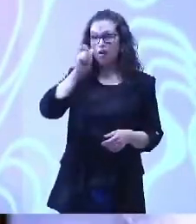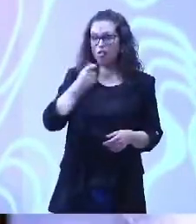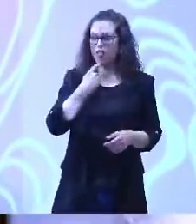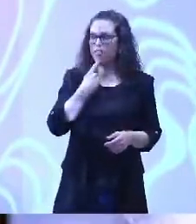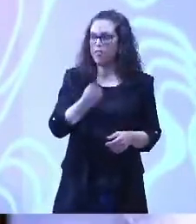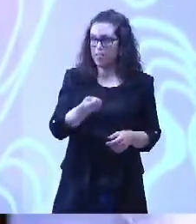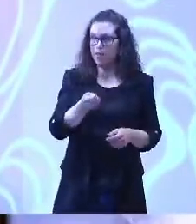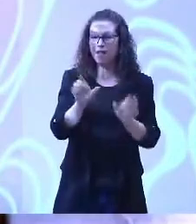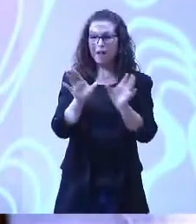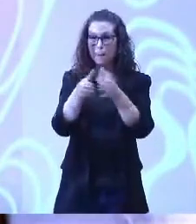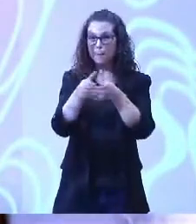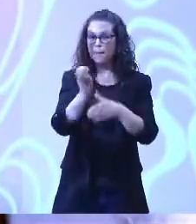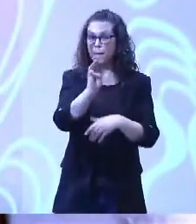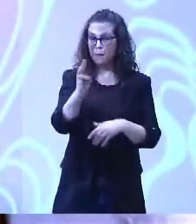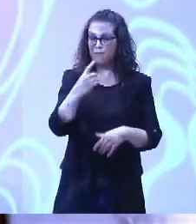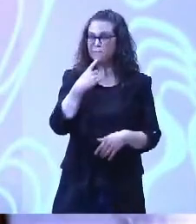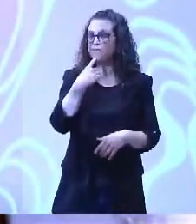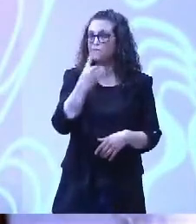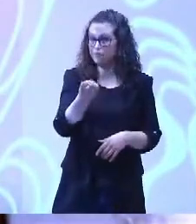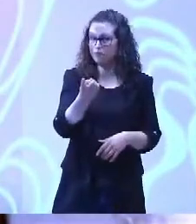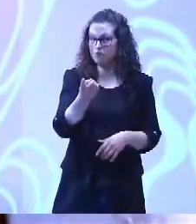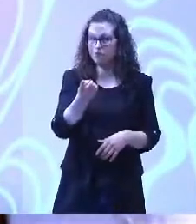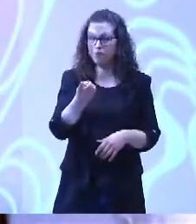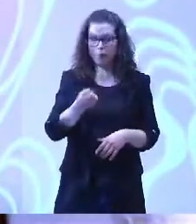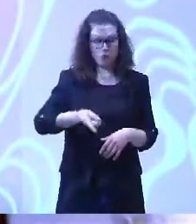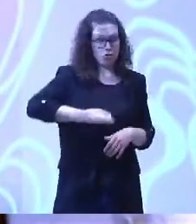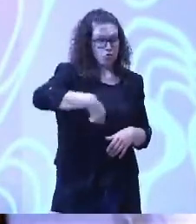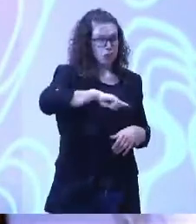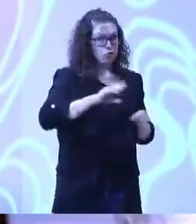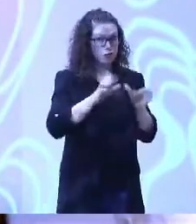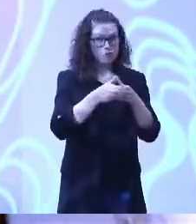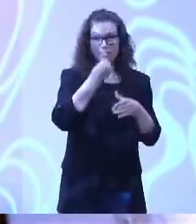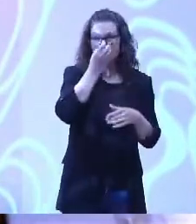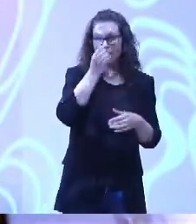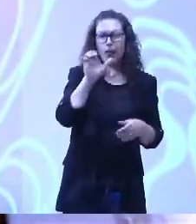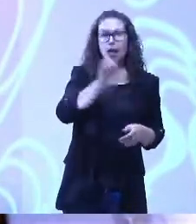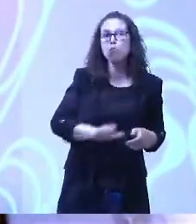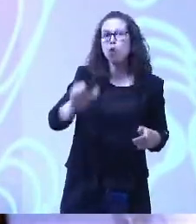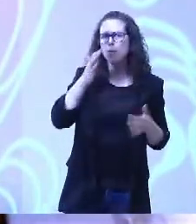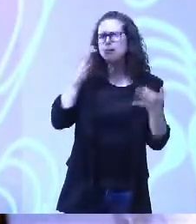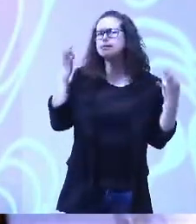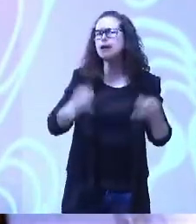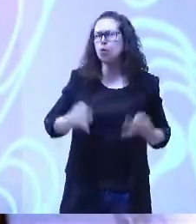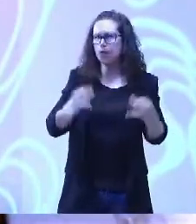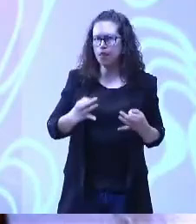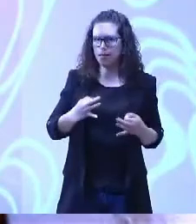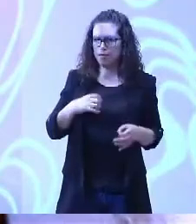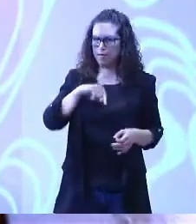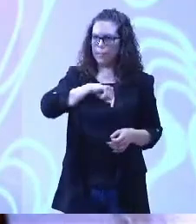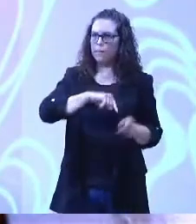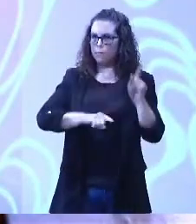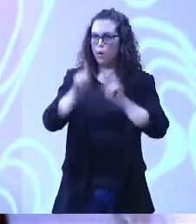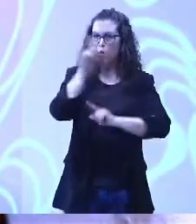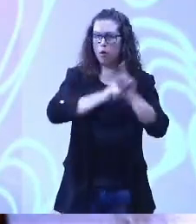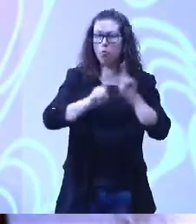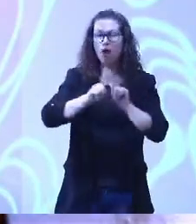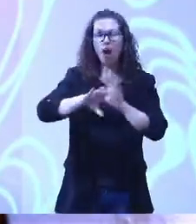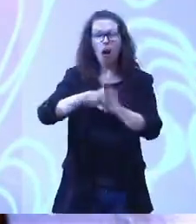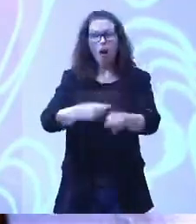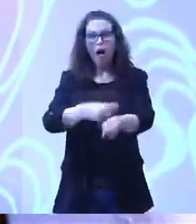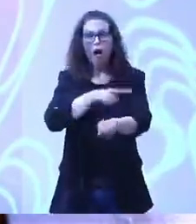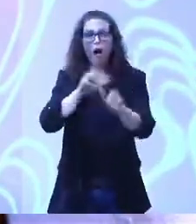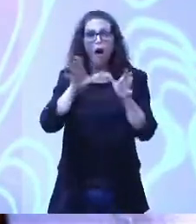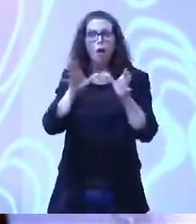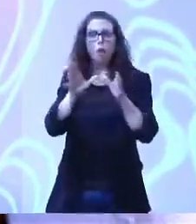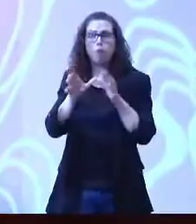Y al Partido Popular. A nosotros nos preocupa la seguridad de Europa, no la soledad de la ultraderecha.